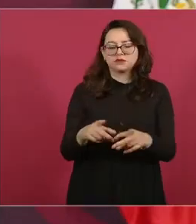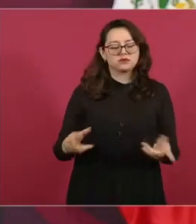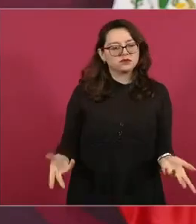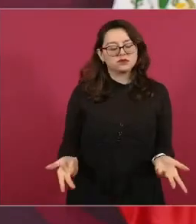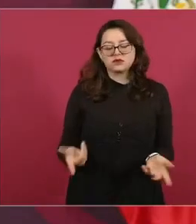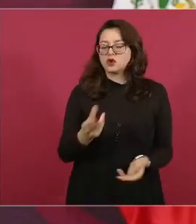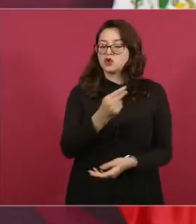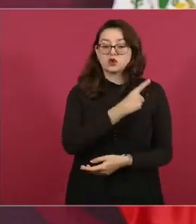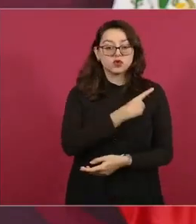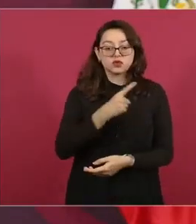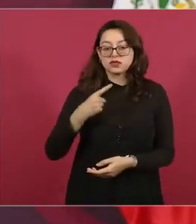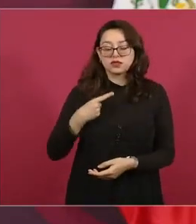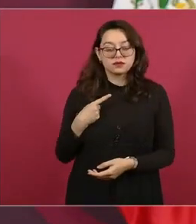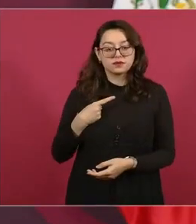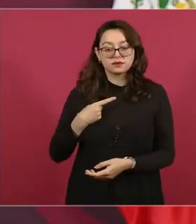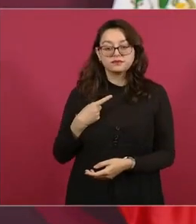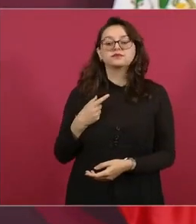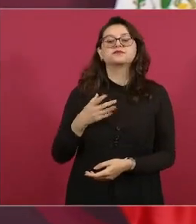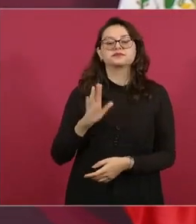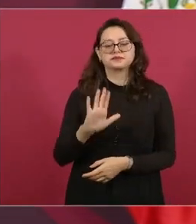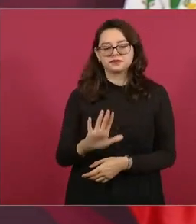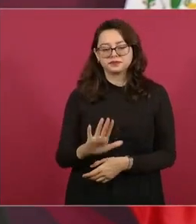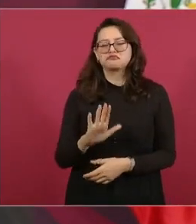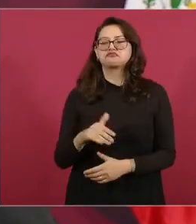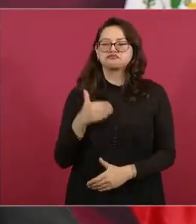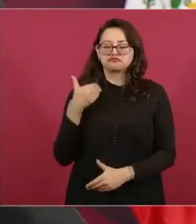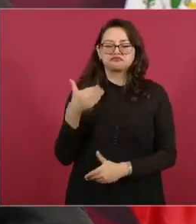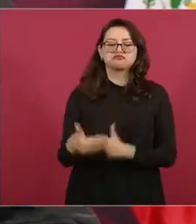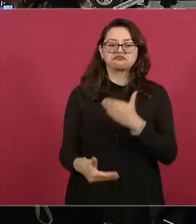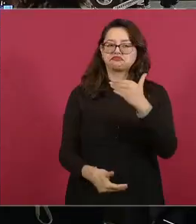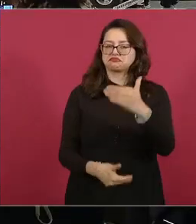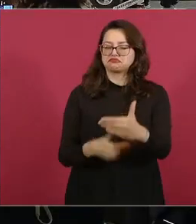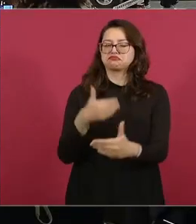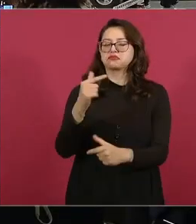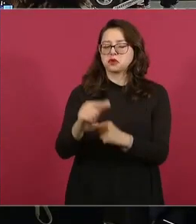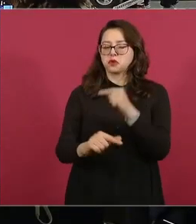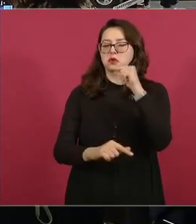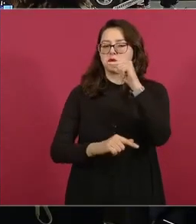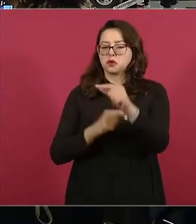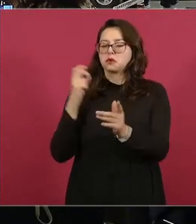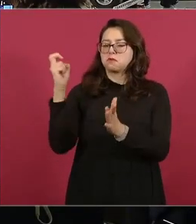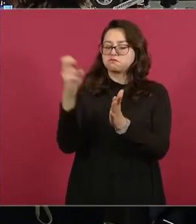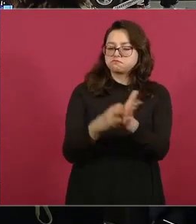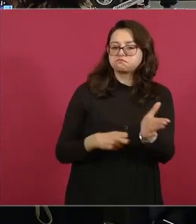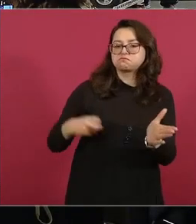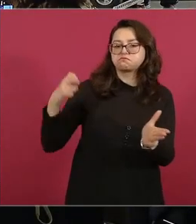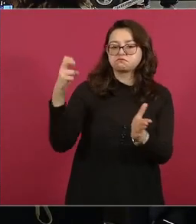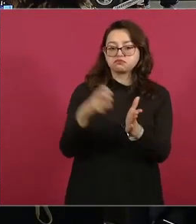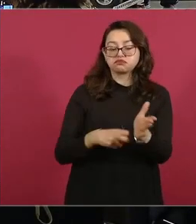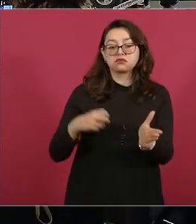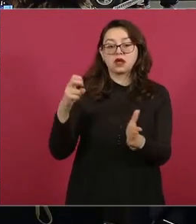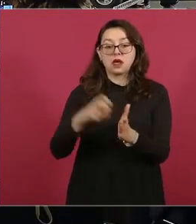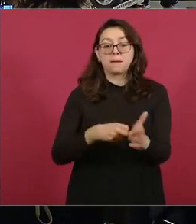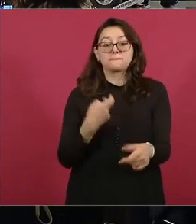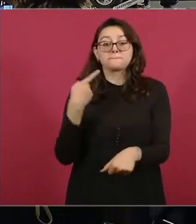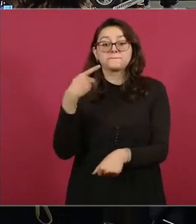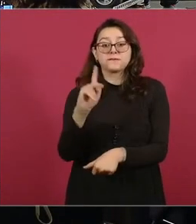ya va a llegar el momento, y lo más importante es que ahora todo esto se